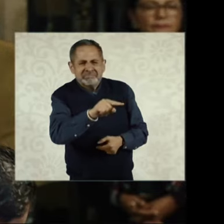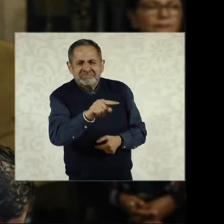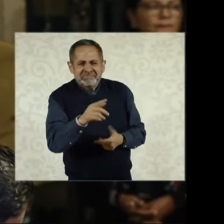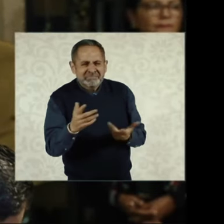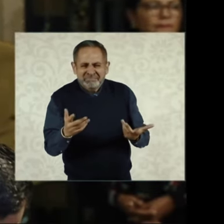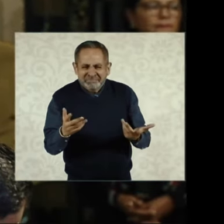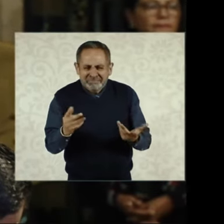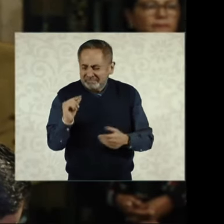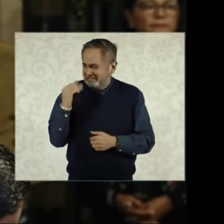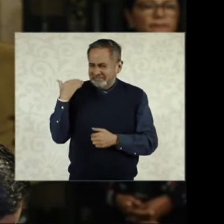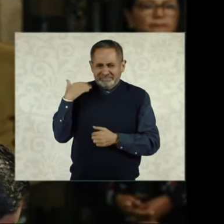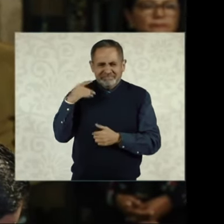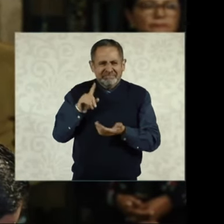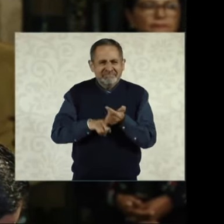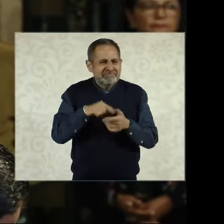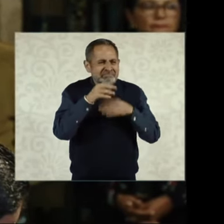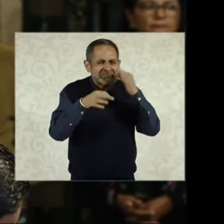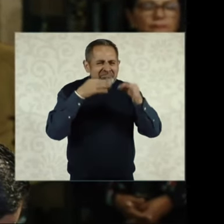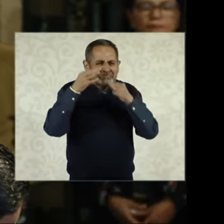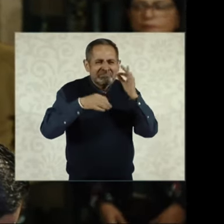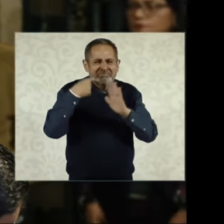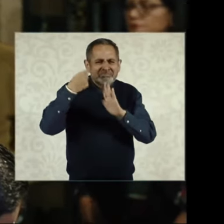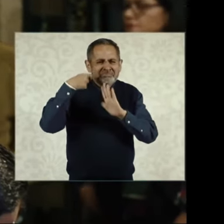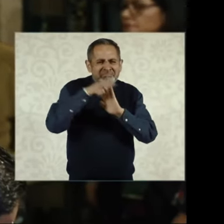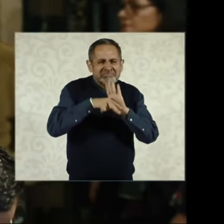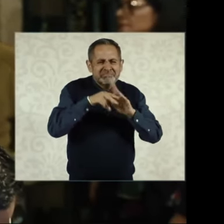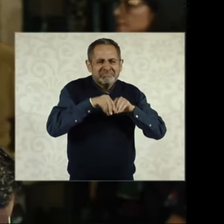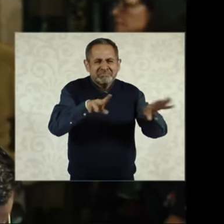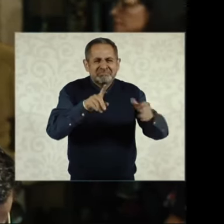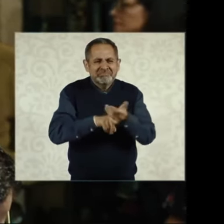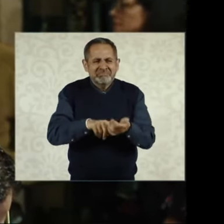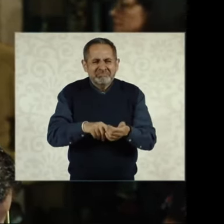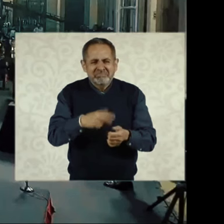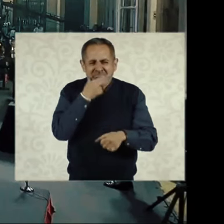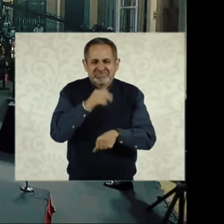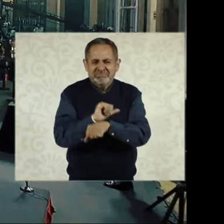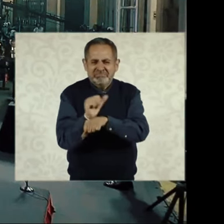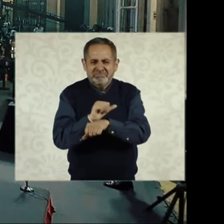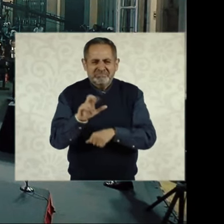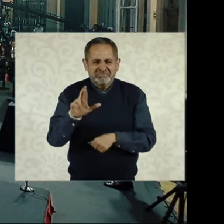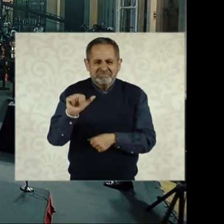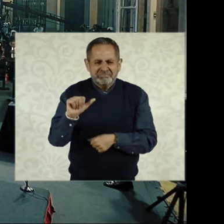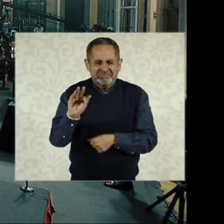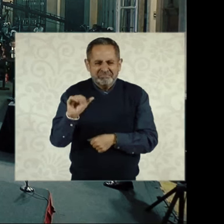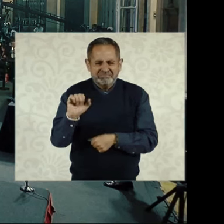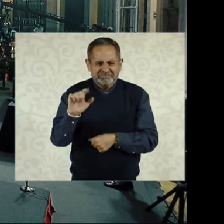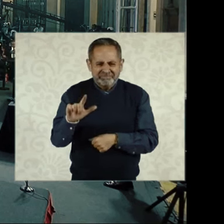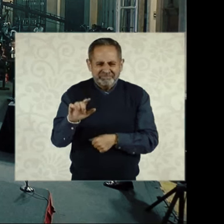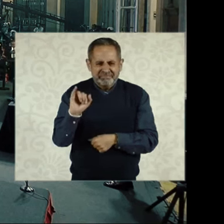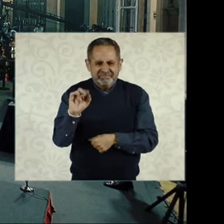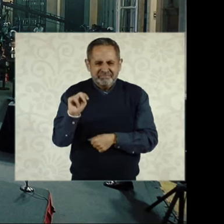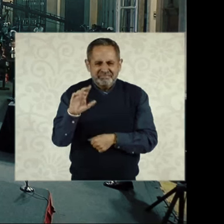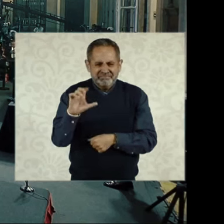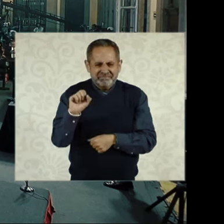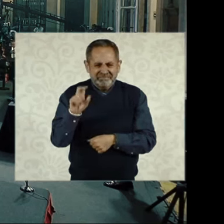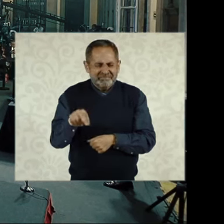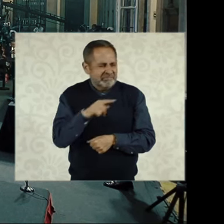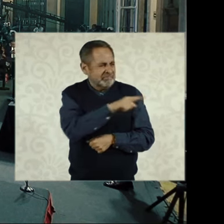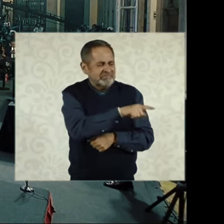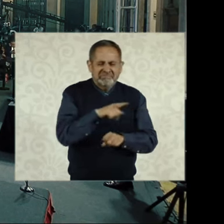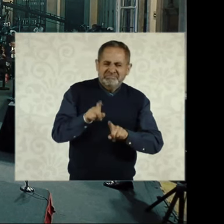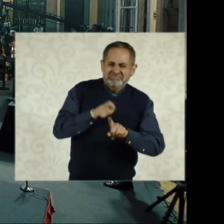los últimos días ha circulado un video de un actor este Rafael Inclán eh que bueno se